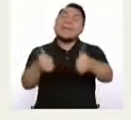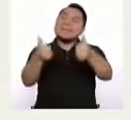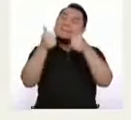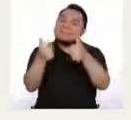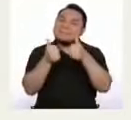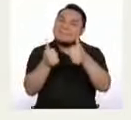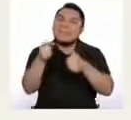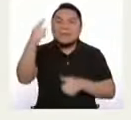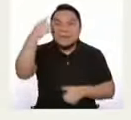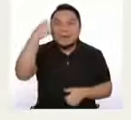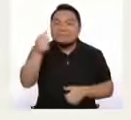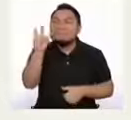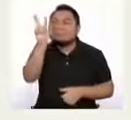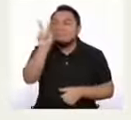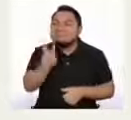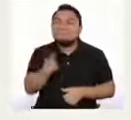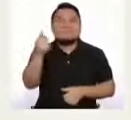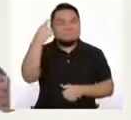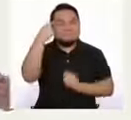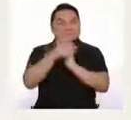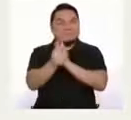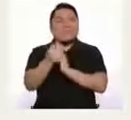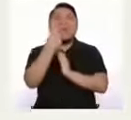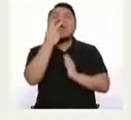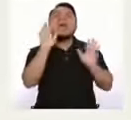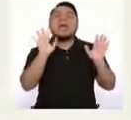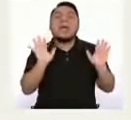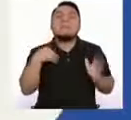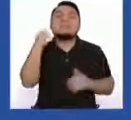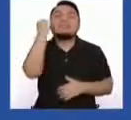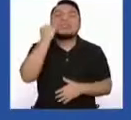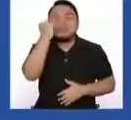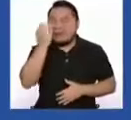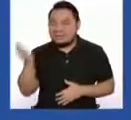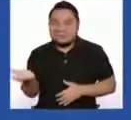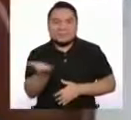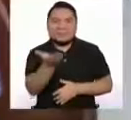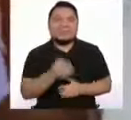unos expertos leyendo mapas. Veamos cómo le va a mi sobrina.